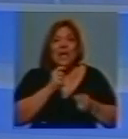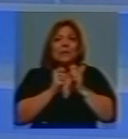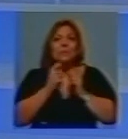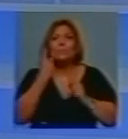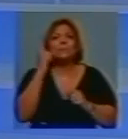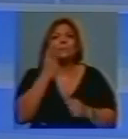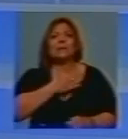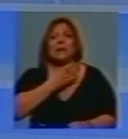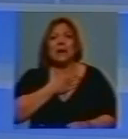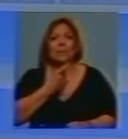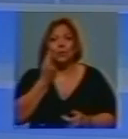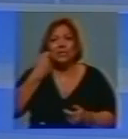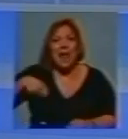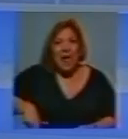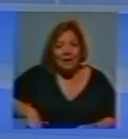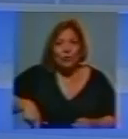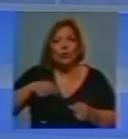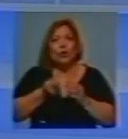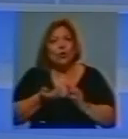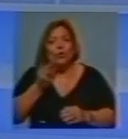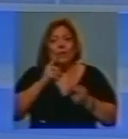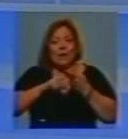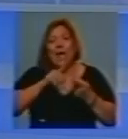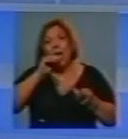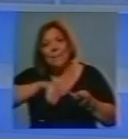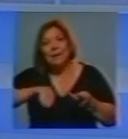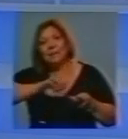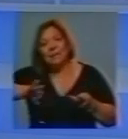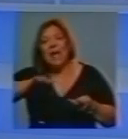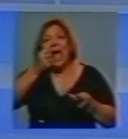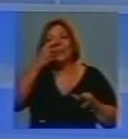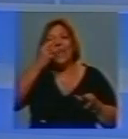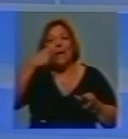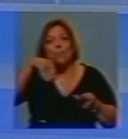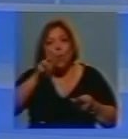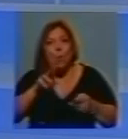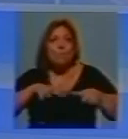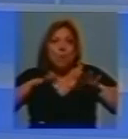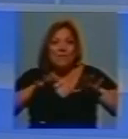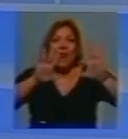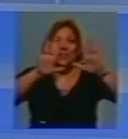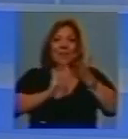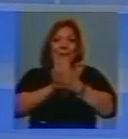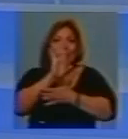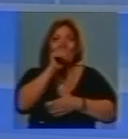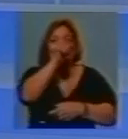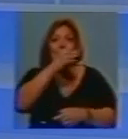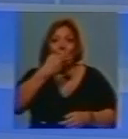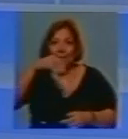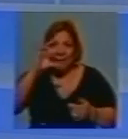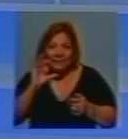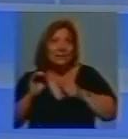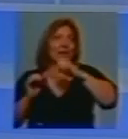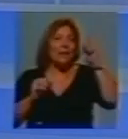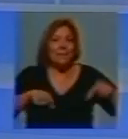los reclamos salariales. Les decimos además que ADEMU anuncia movilizaciones a las 10 de la mañana frente al BPS, pasando por el Ministerio